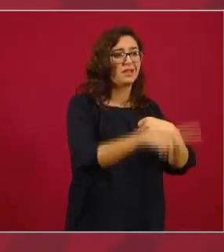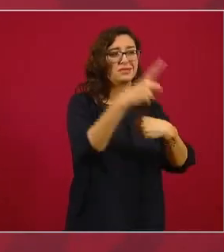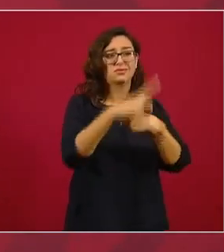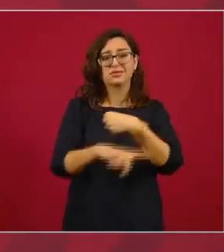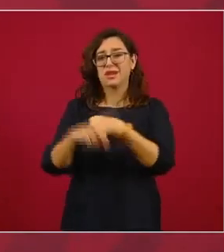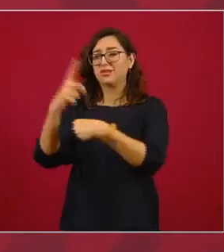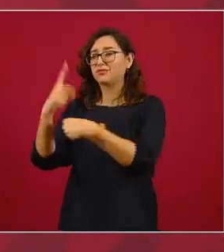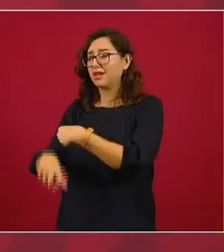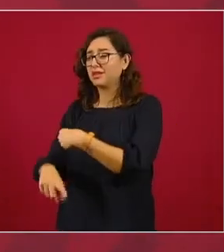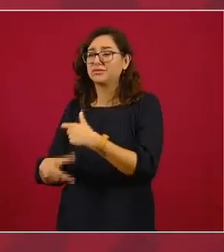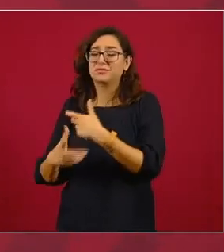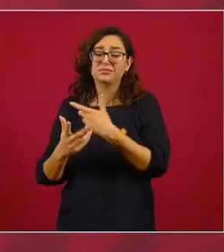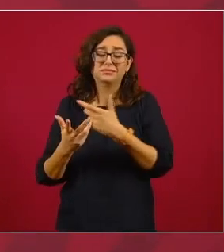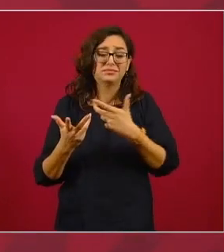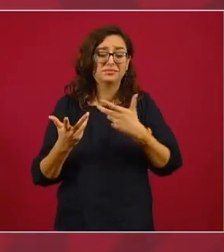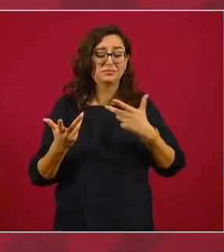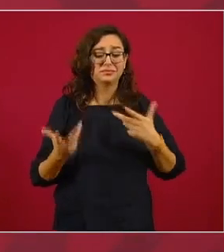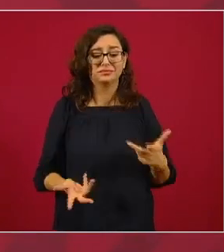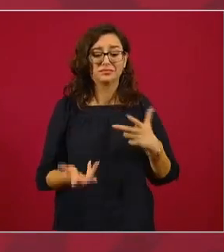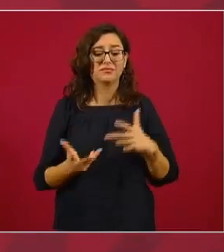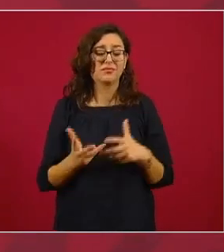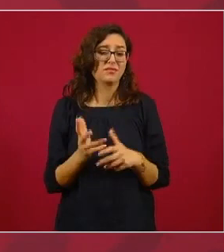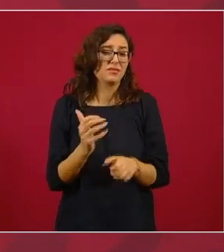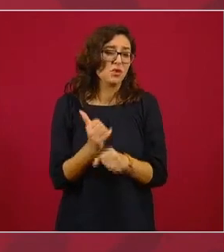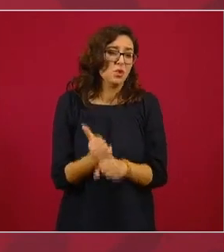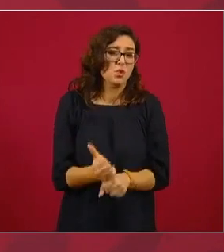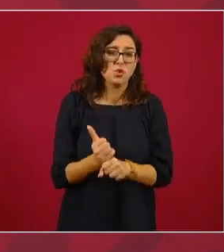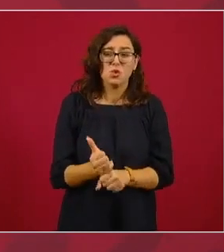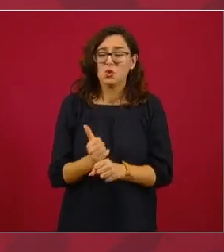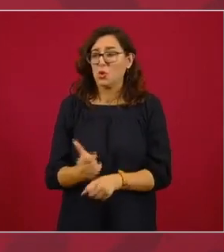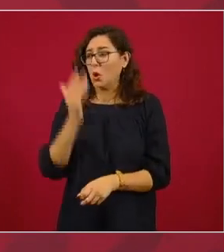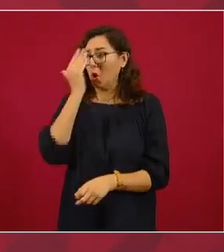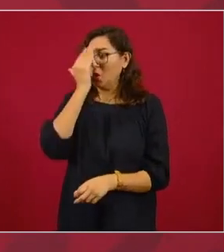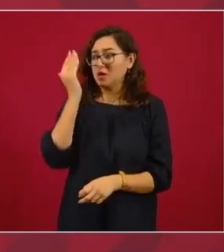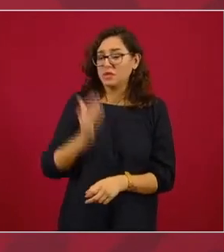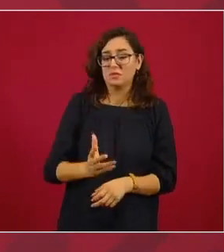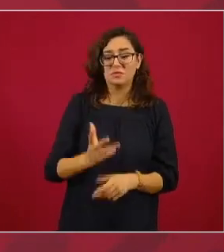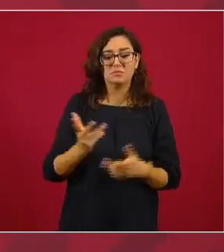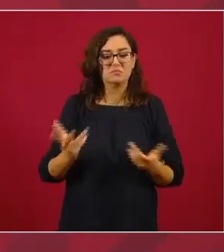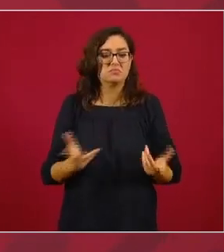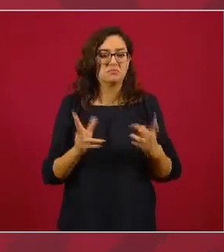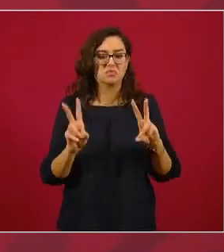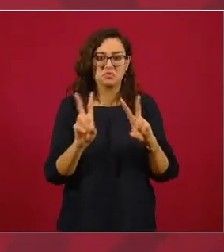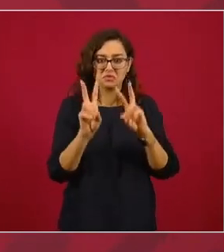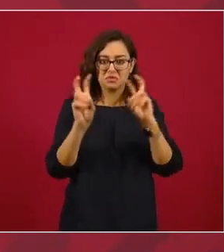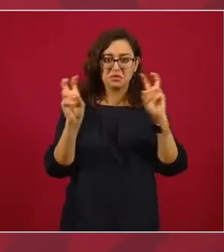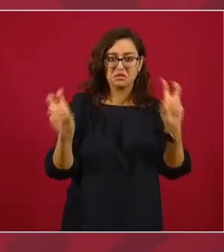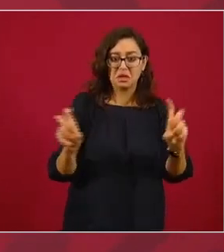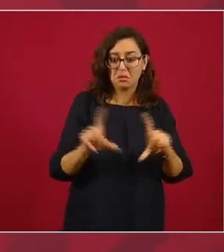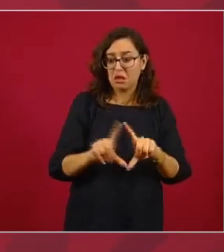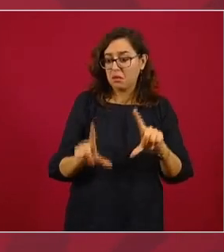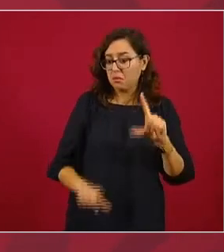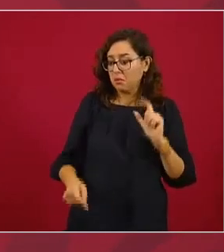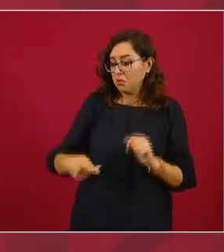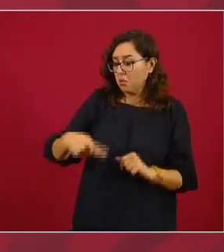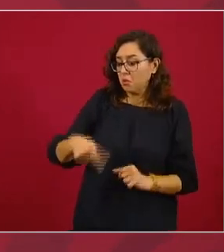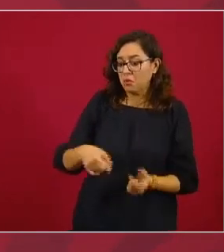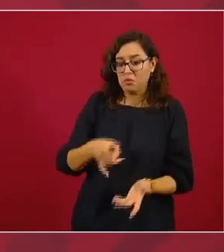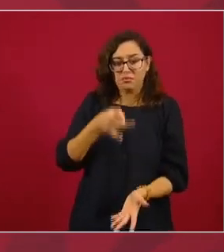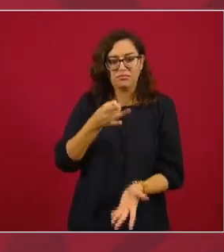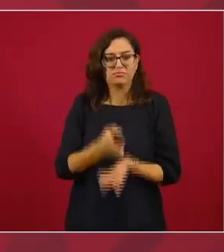ha causado muchos estragos, no es un asunto solo de México.